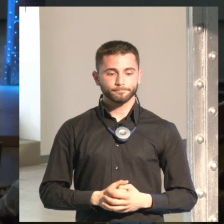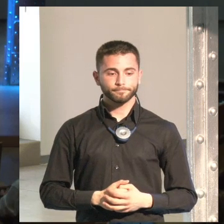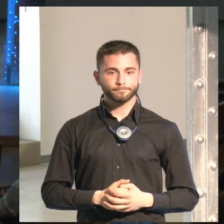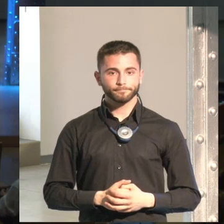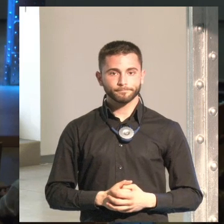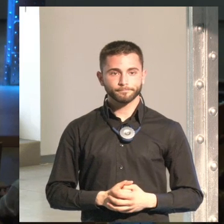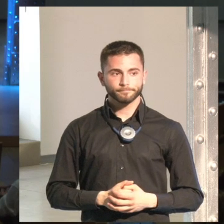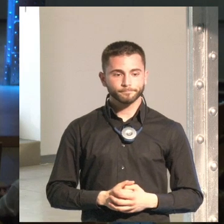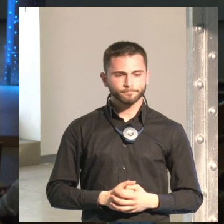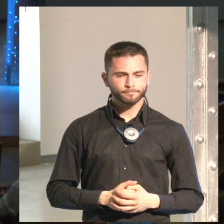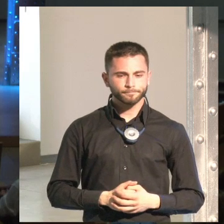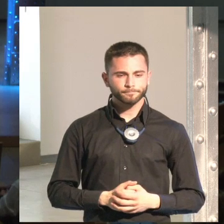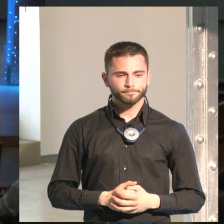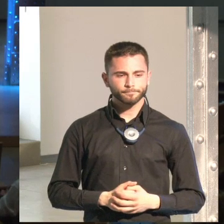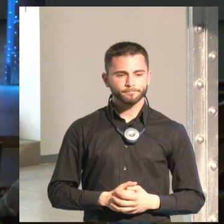Todos dormidos.